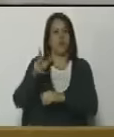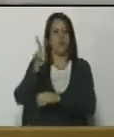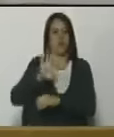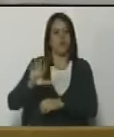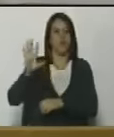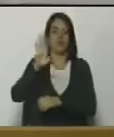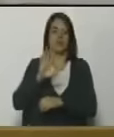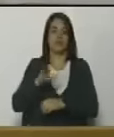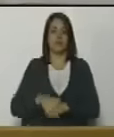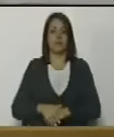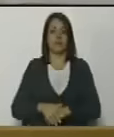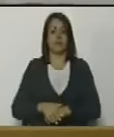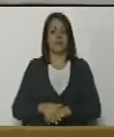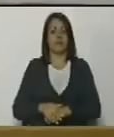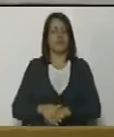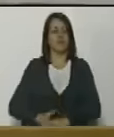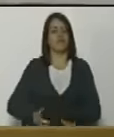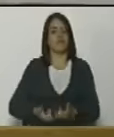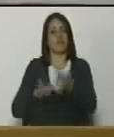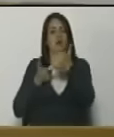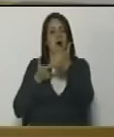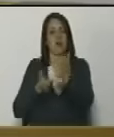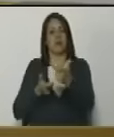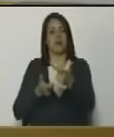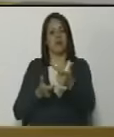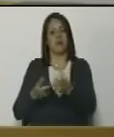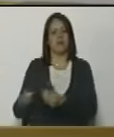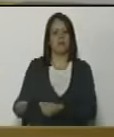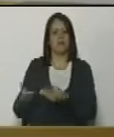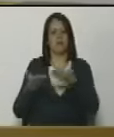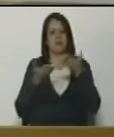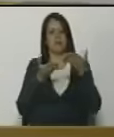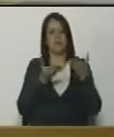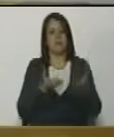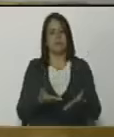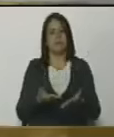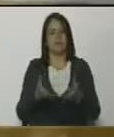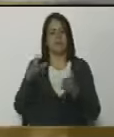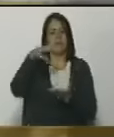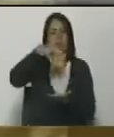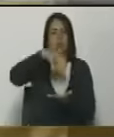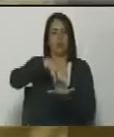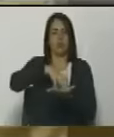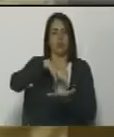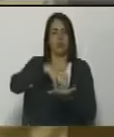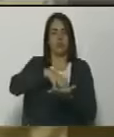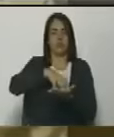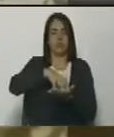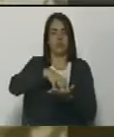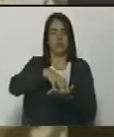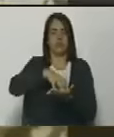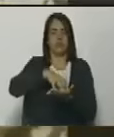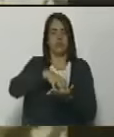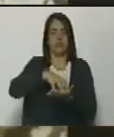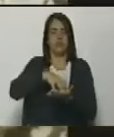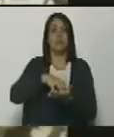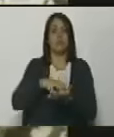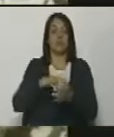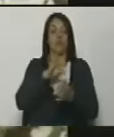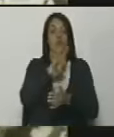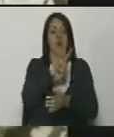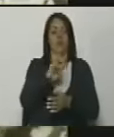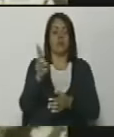venezolano, que se levantó en armas y que envió a el Congreso de la finada